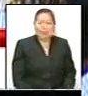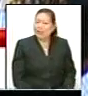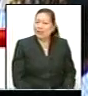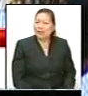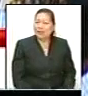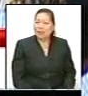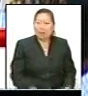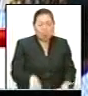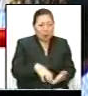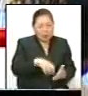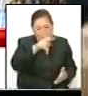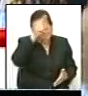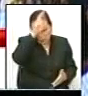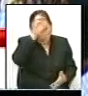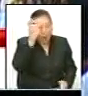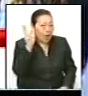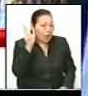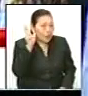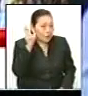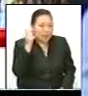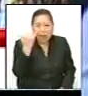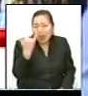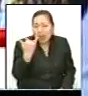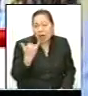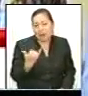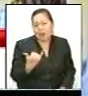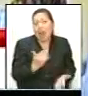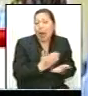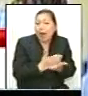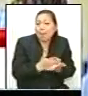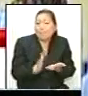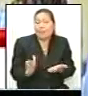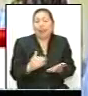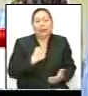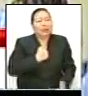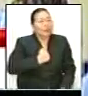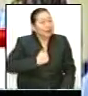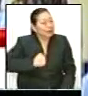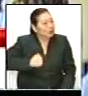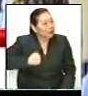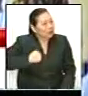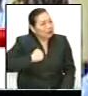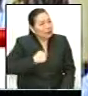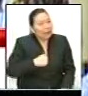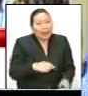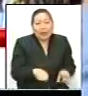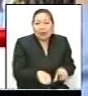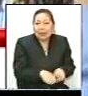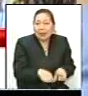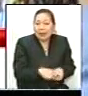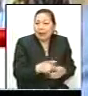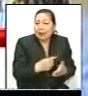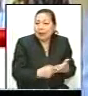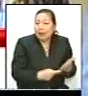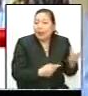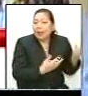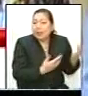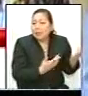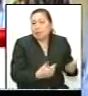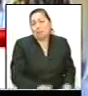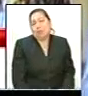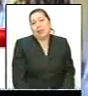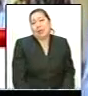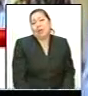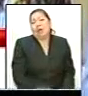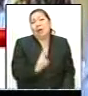pueblo cusqueño que nos está escuchando en esta oportunidad, aparte de estar indignado, también debe estar esperando